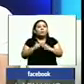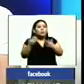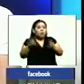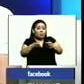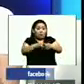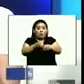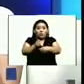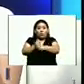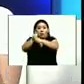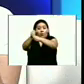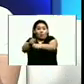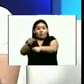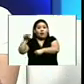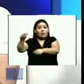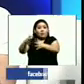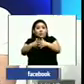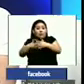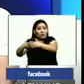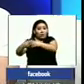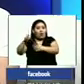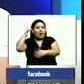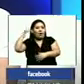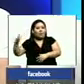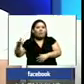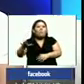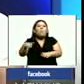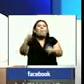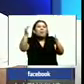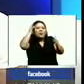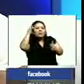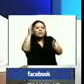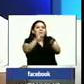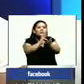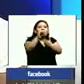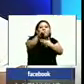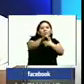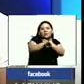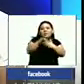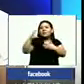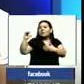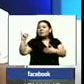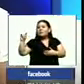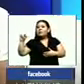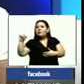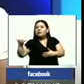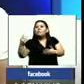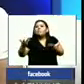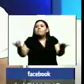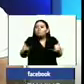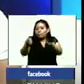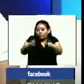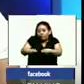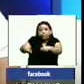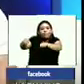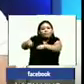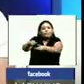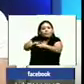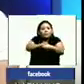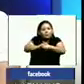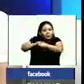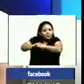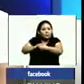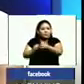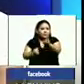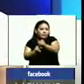delegación De California Y Estados Unidos Está en el país Para conocer el proyecto Surf City Y establecer lazos De cooperación Entre ambos